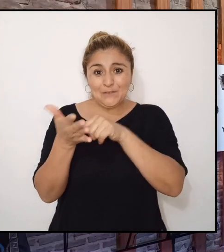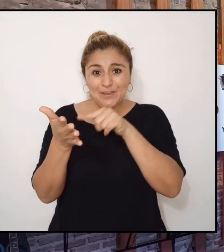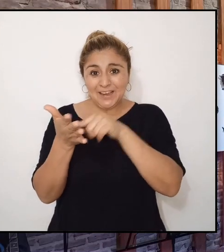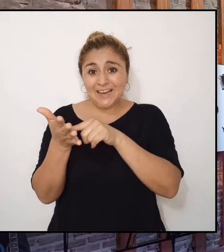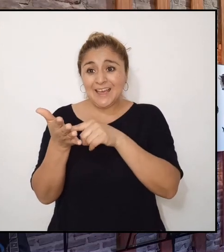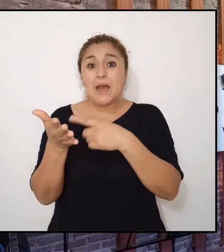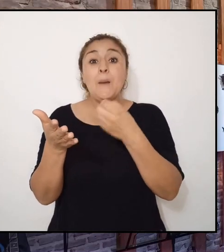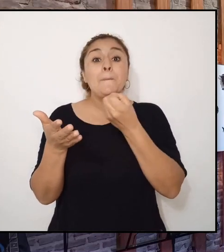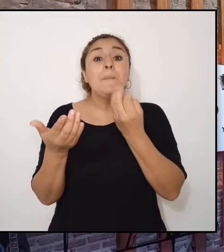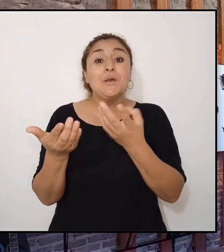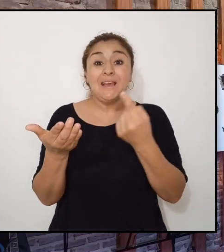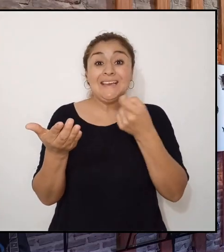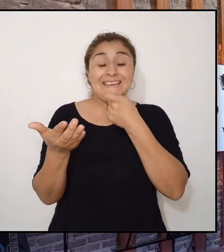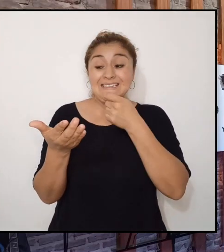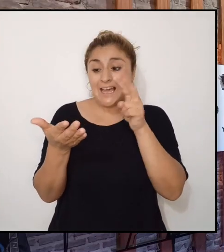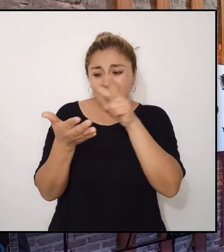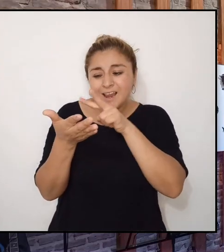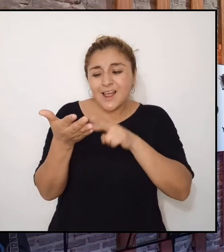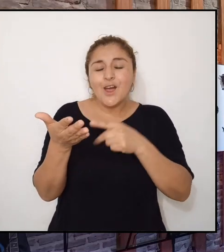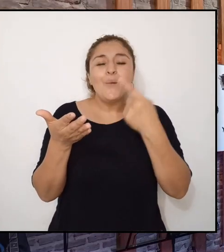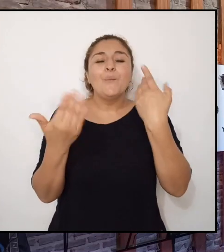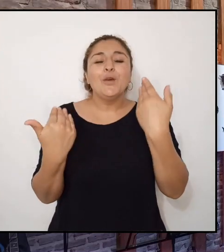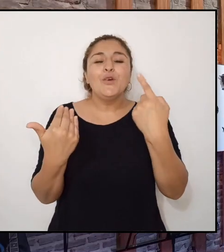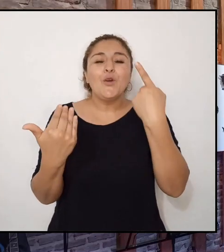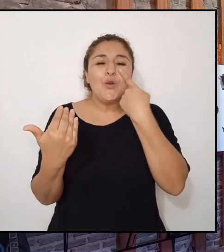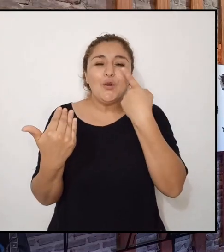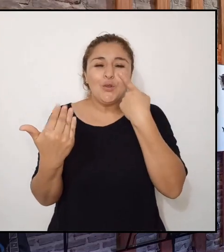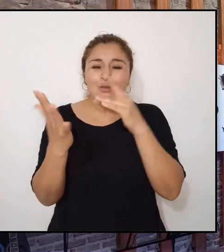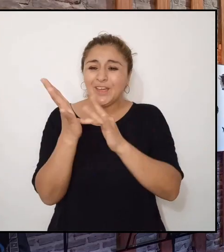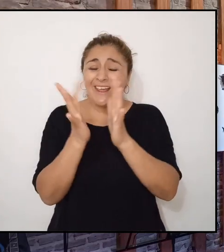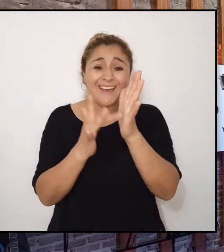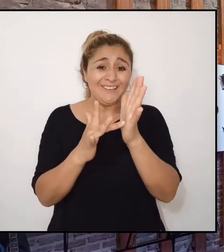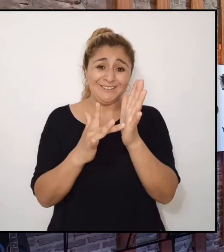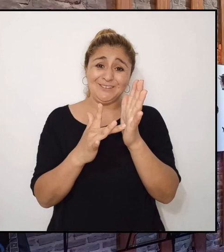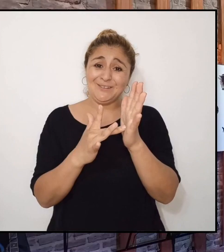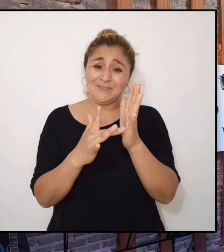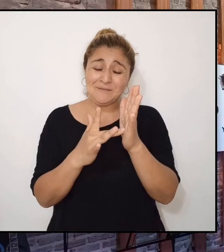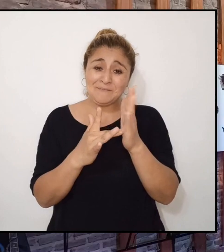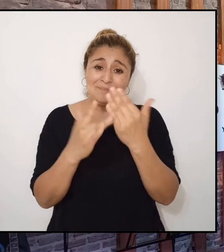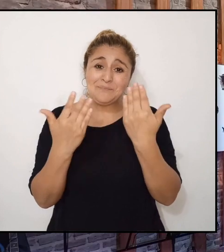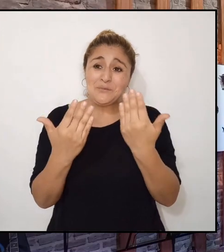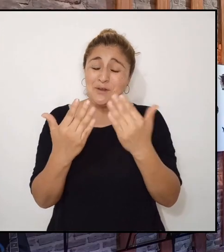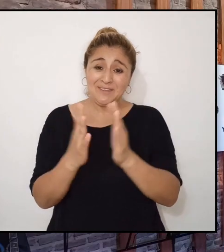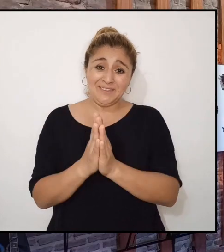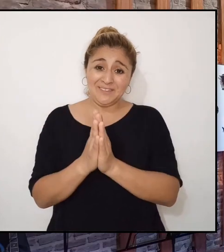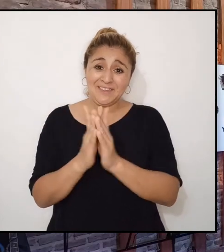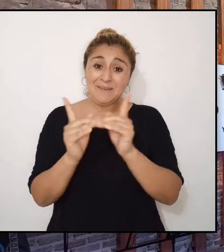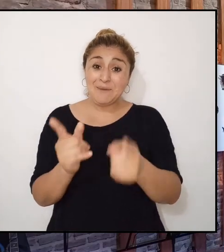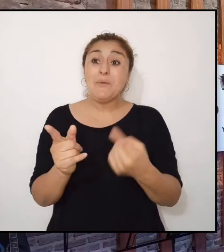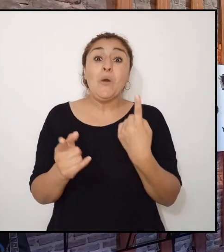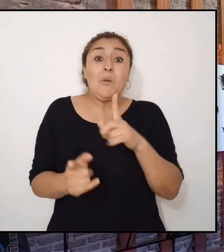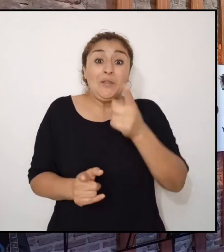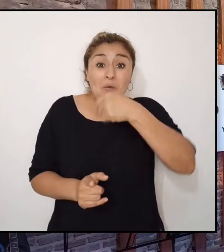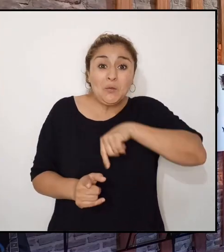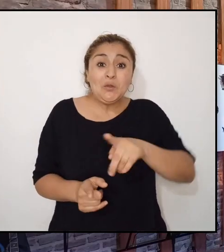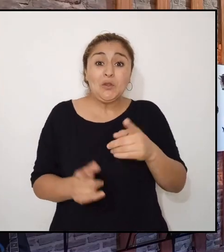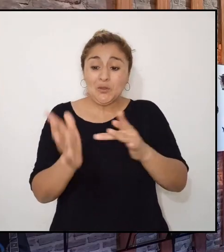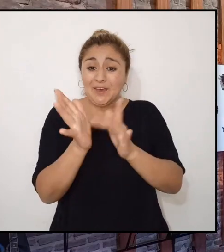No conocen a Jesús. Porque cuando conoces a Jesús, estás dispuesto absolutamente a todo por